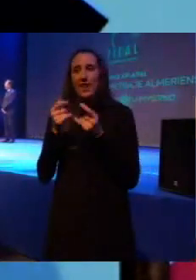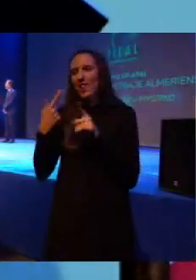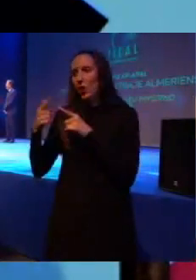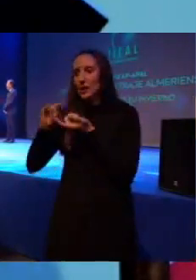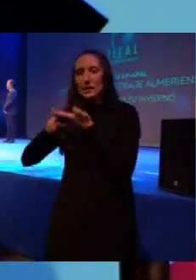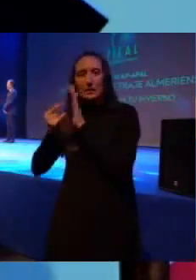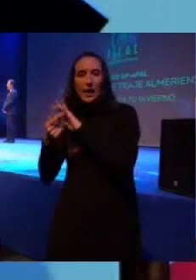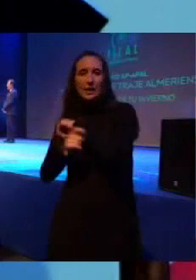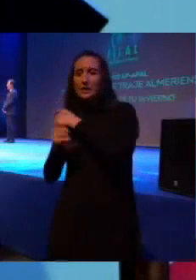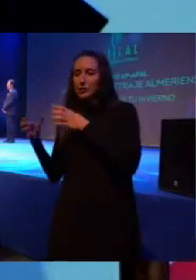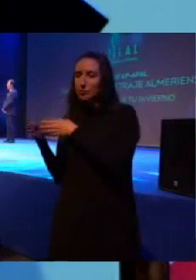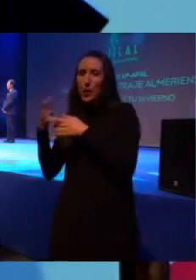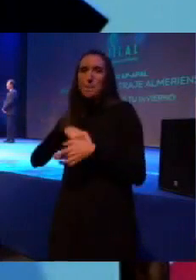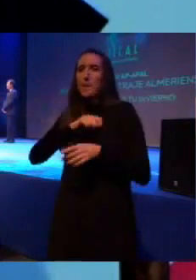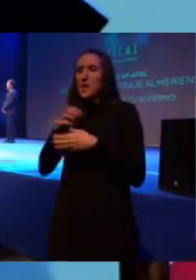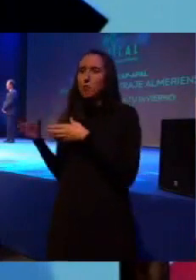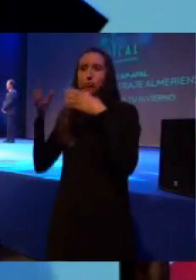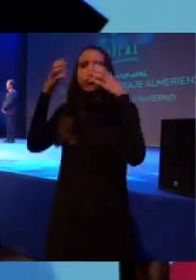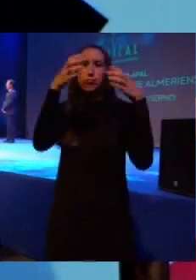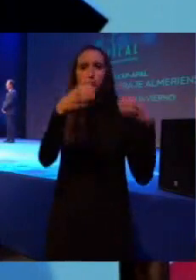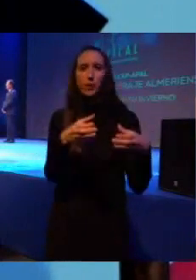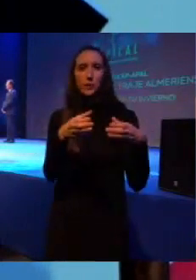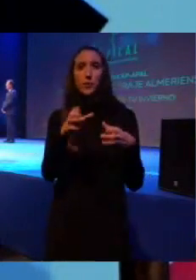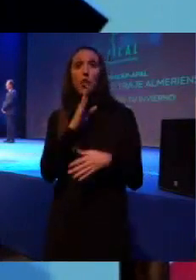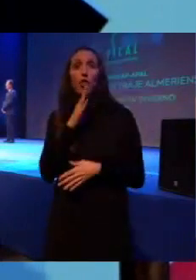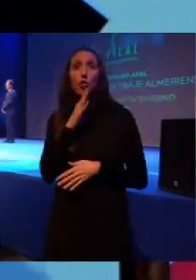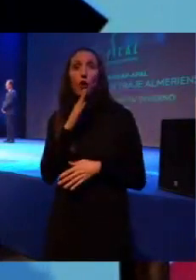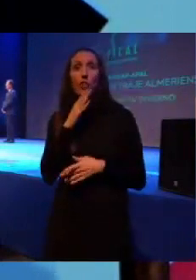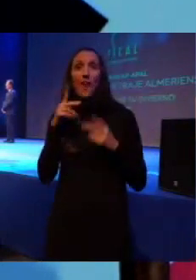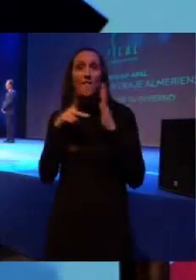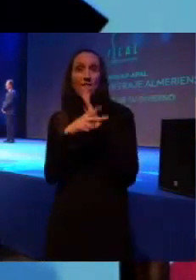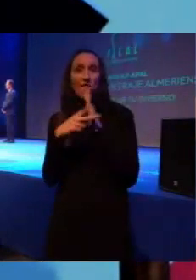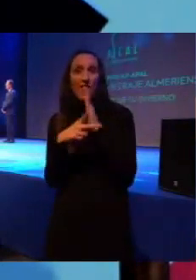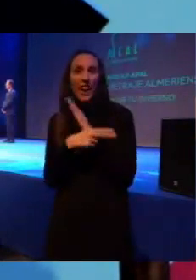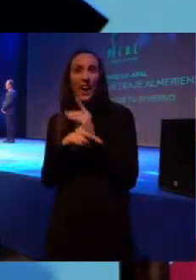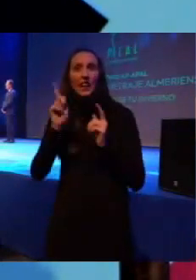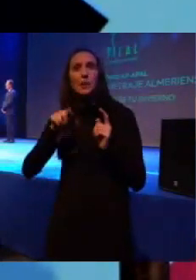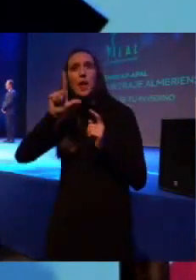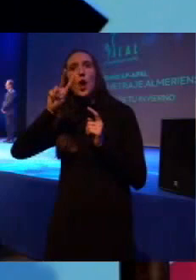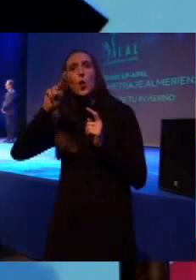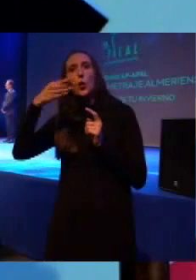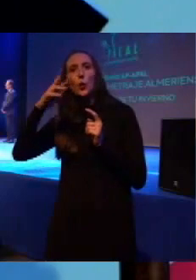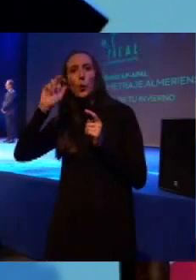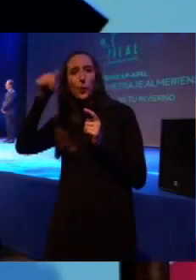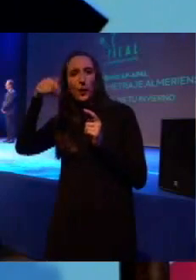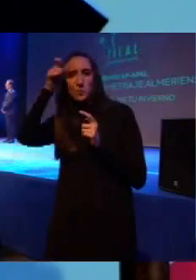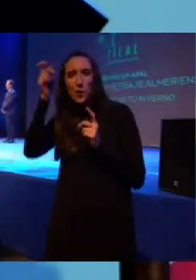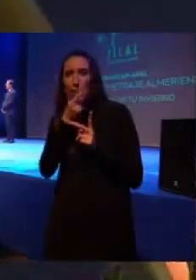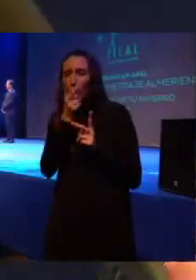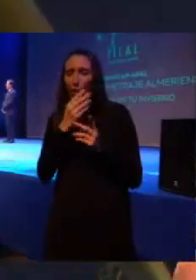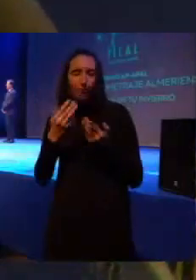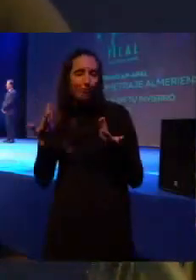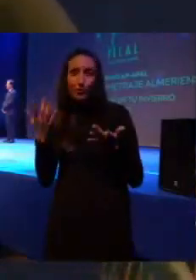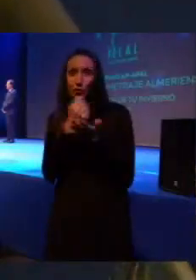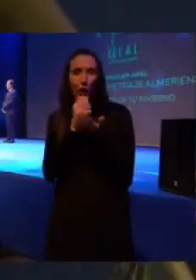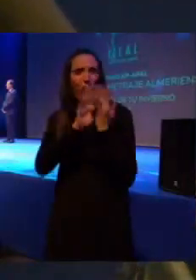equipos desde toda España allí, como es la maravillosa Verja y Lubrín, que les envío también a todos sus vecinos